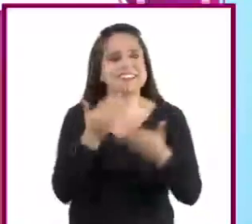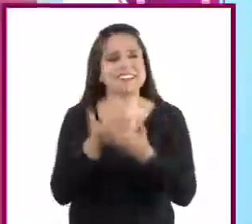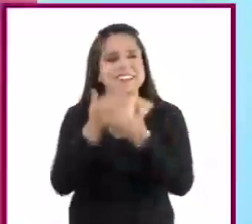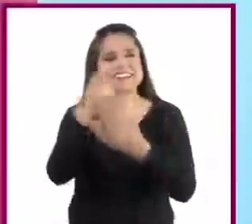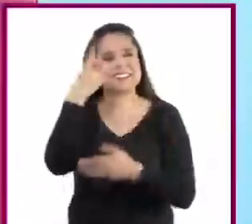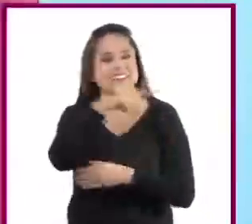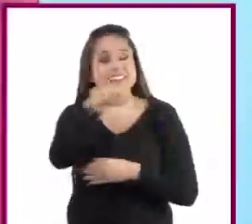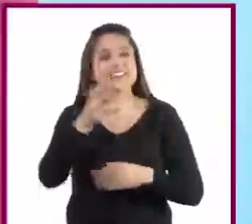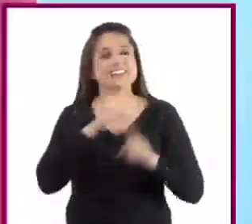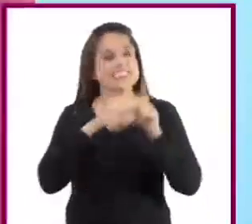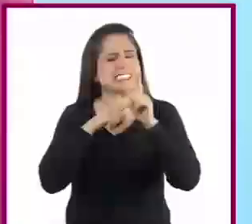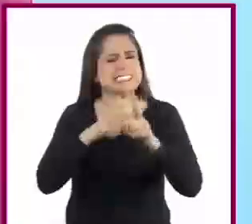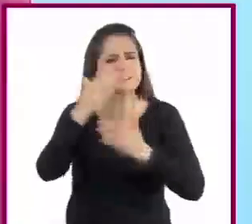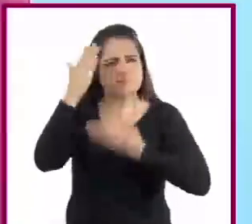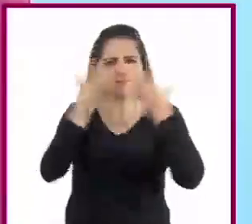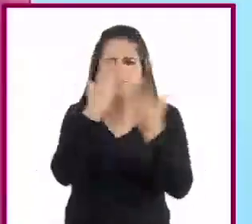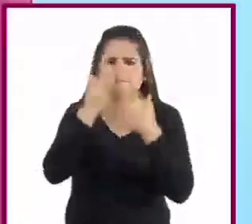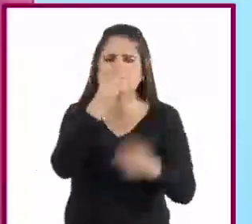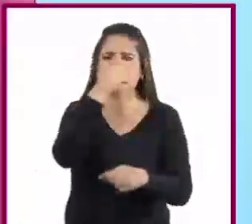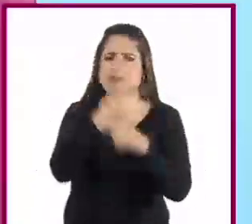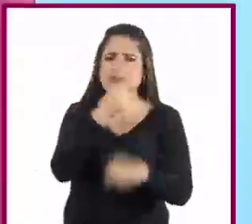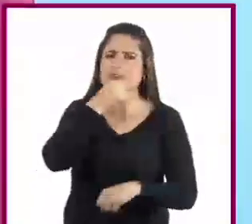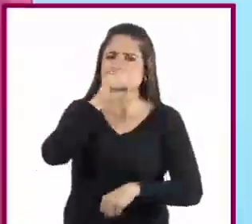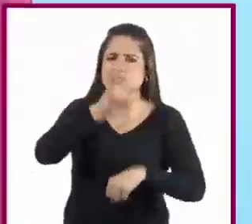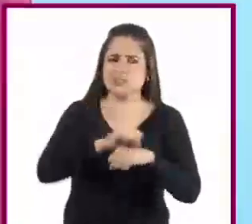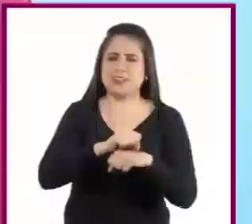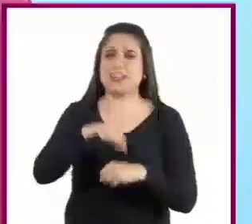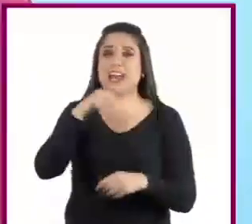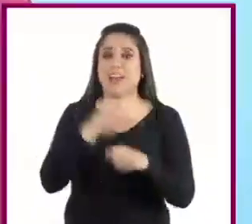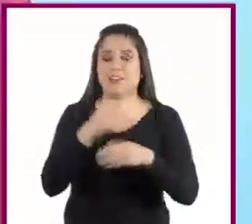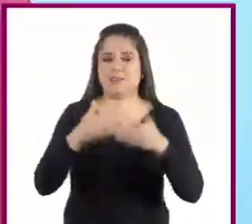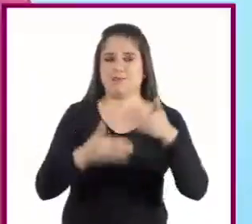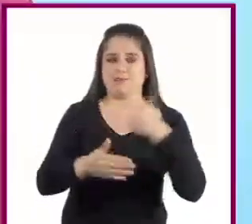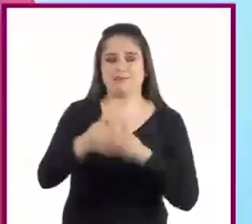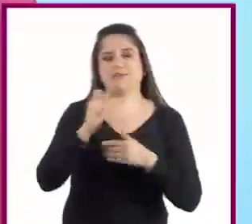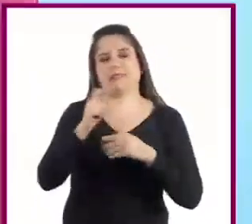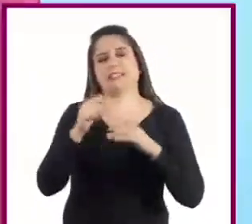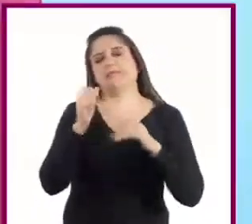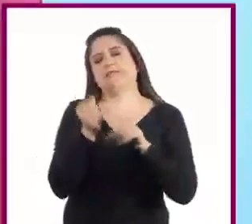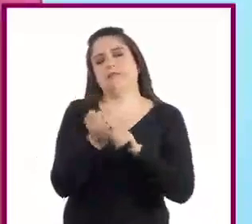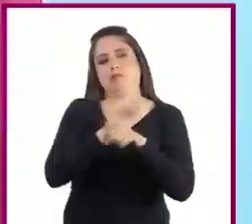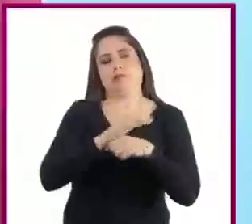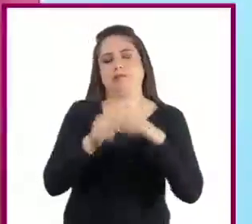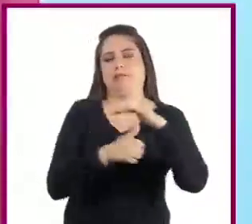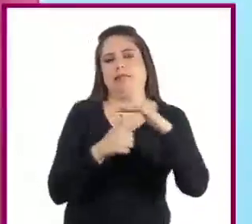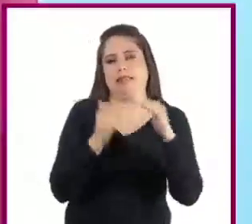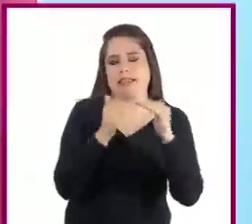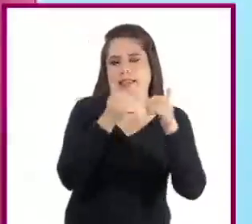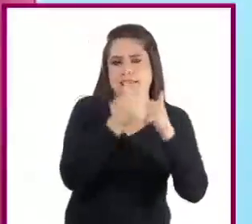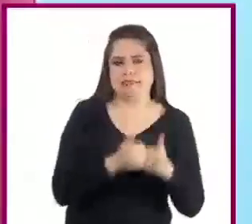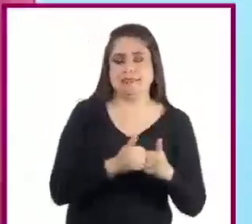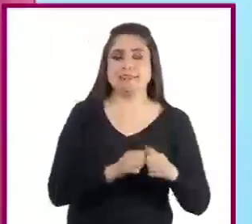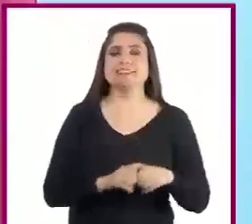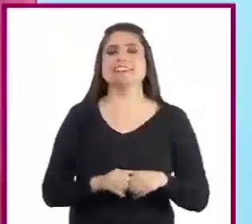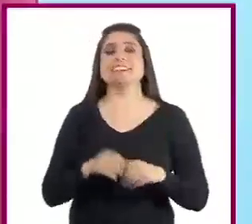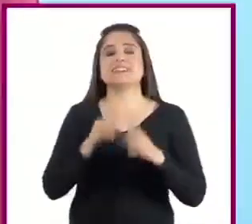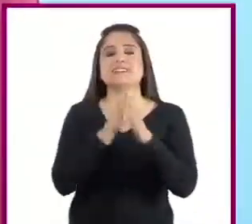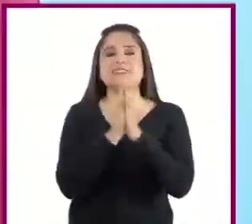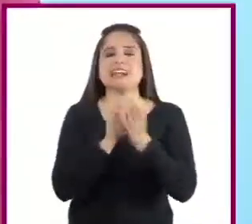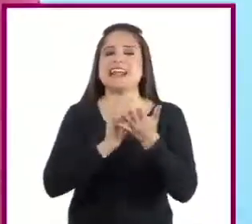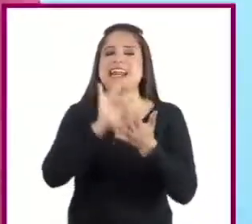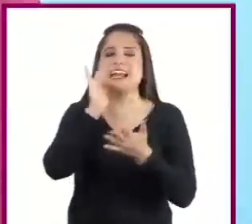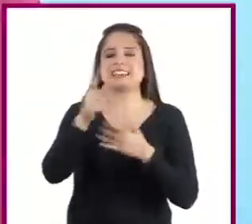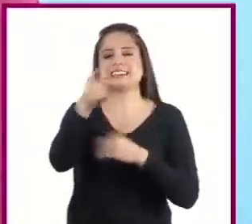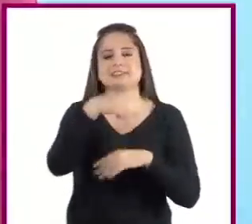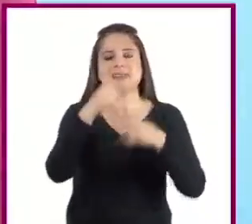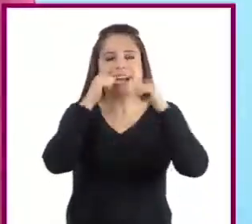que continúen con sus estudios de primer grado en este periodo de resguardo. Les agradecemos el favor de su atención y